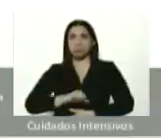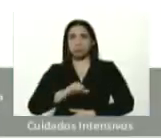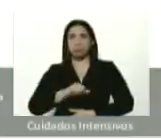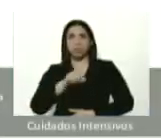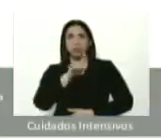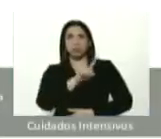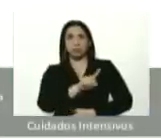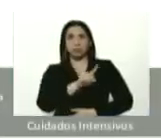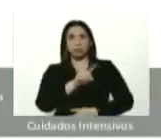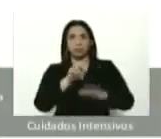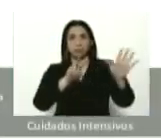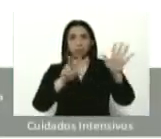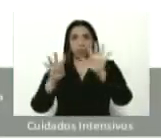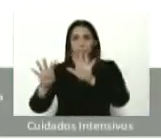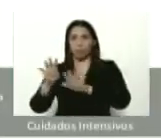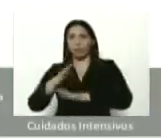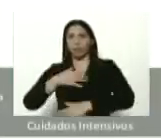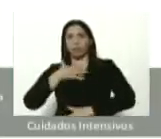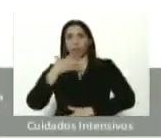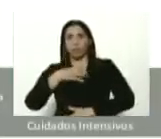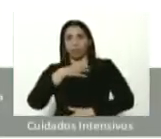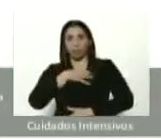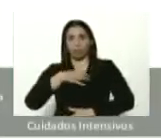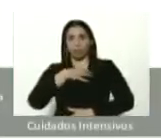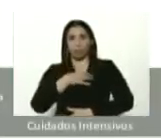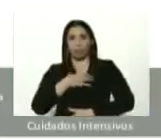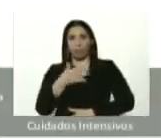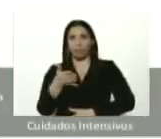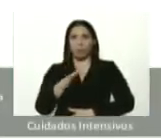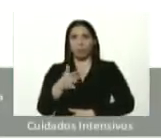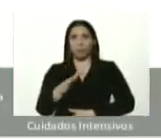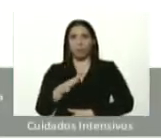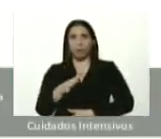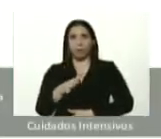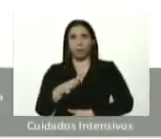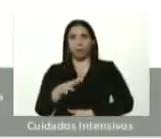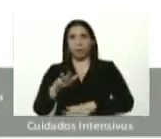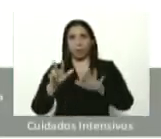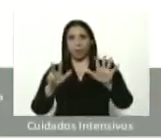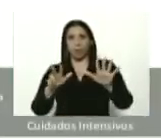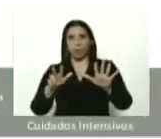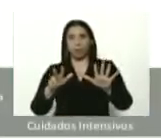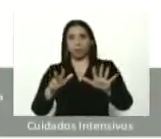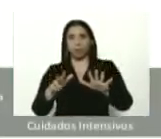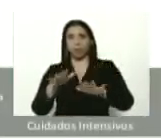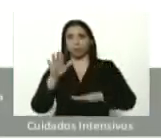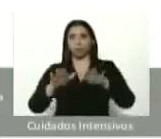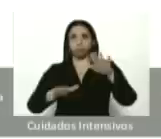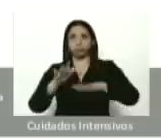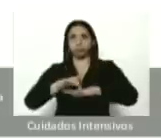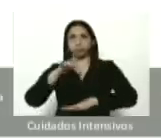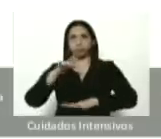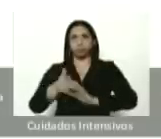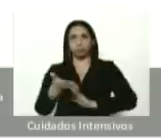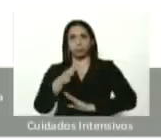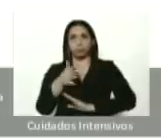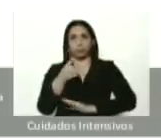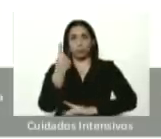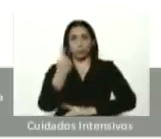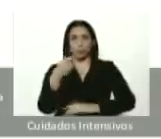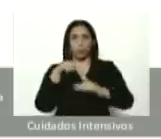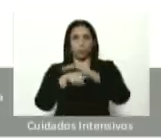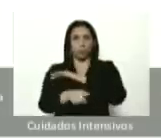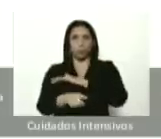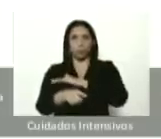insuficiencia respiratoria aguda leve, 8 con insuficiencia respiratoria aguda moderada y un paciente ingresó en